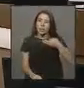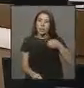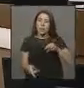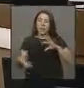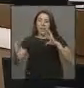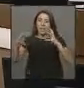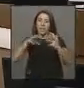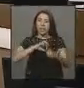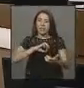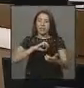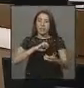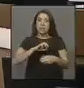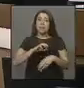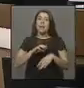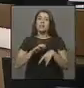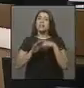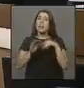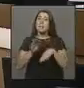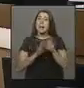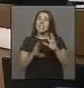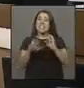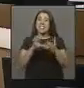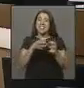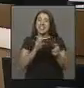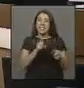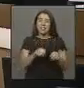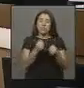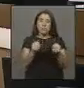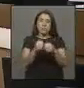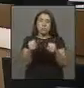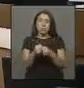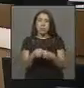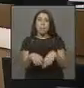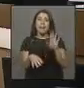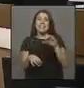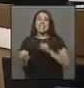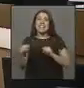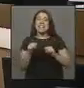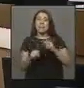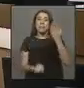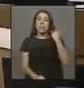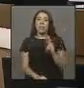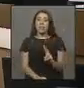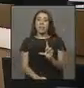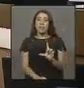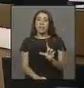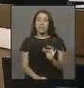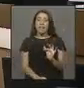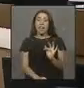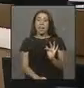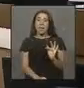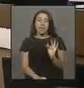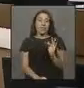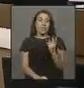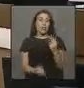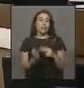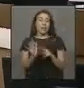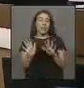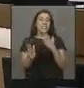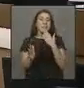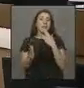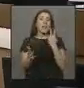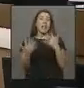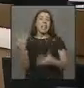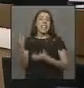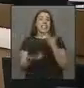este desastre supera en términos de destrucción humana y patrimonial al terremoto del 27F del 2010 y al incendio de Valparaíso